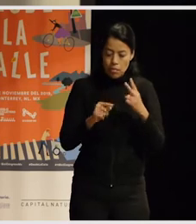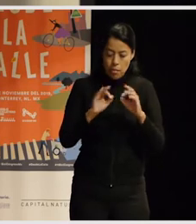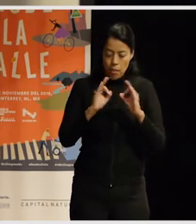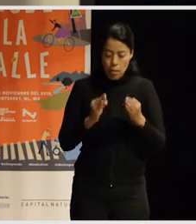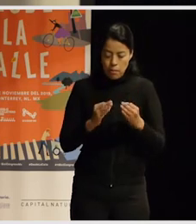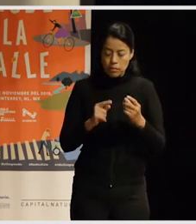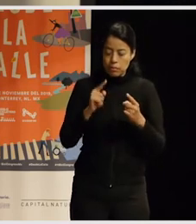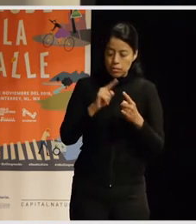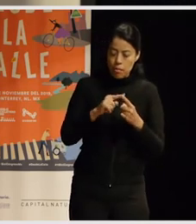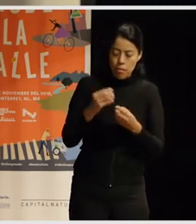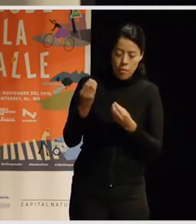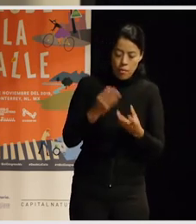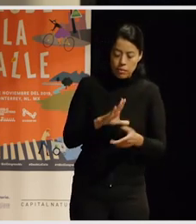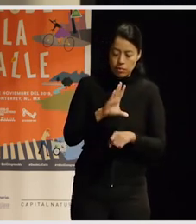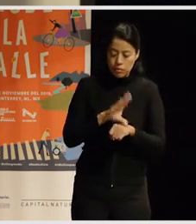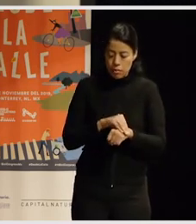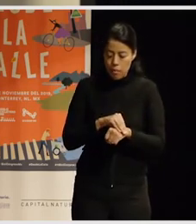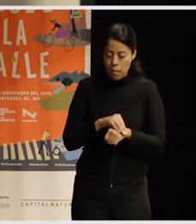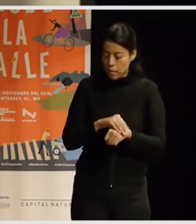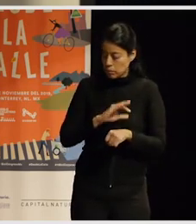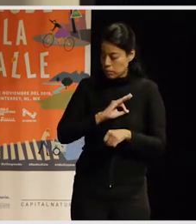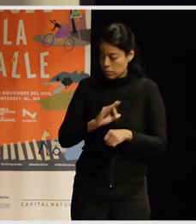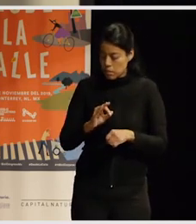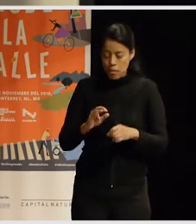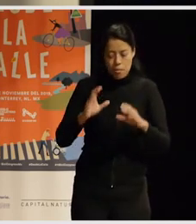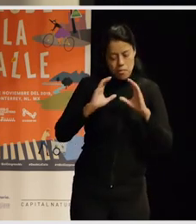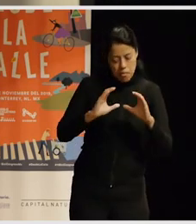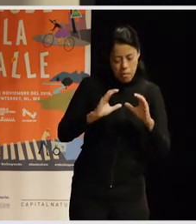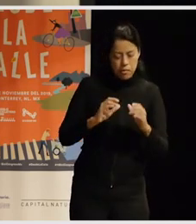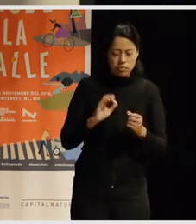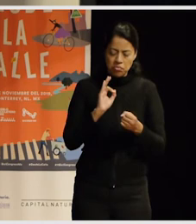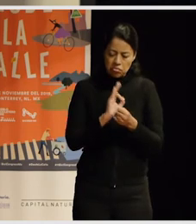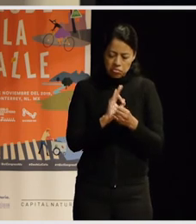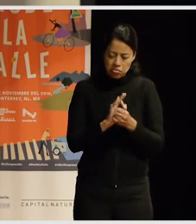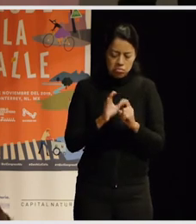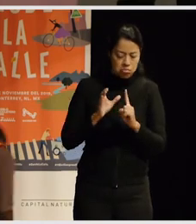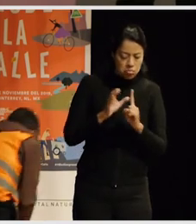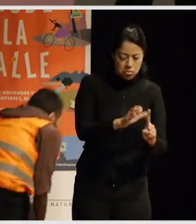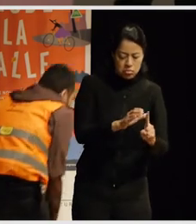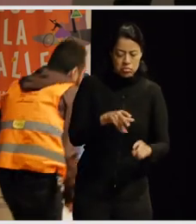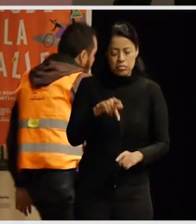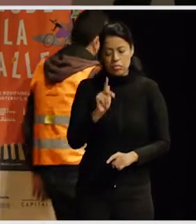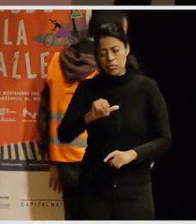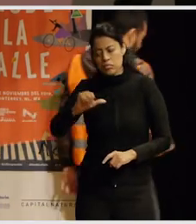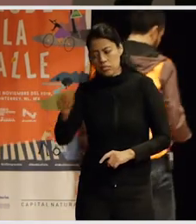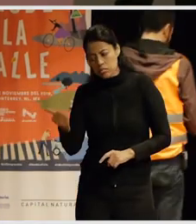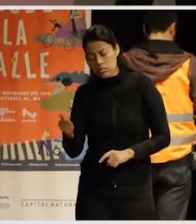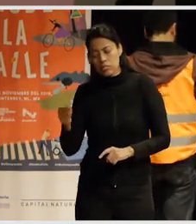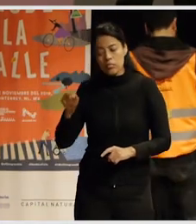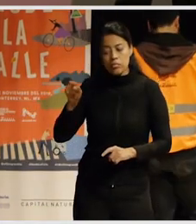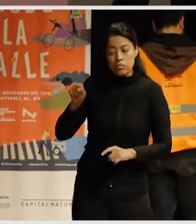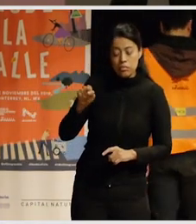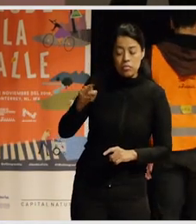una que nos dan el permiso y podemos hacer la intervención nos cuida nos resguardan en estos espacios pero la otra es que ellos